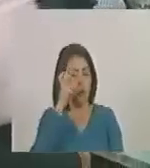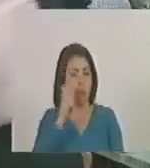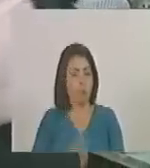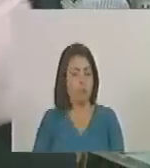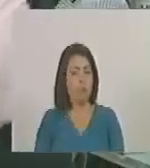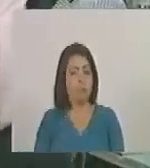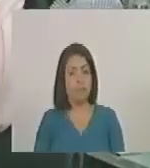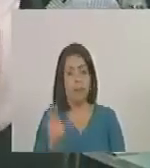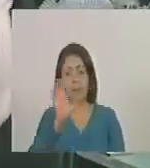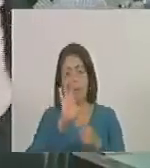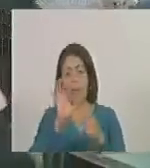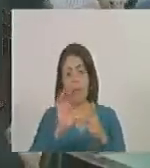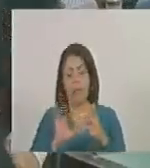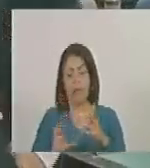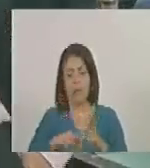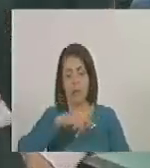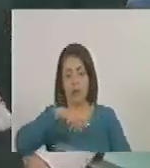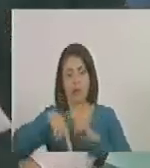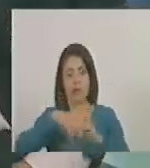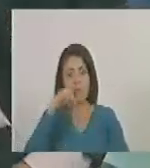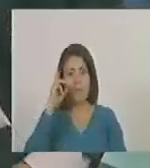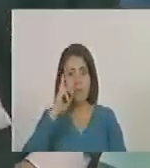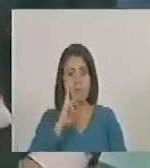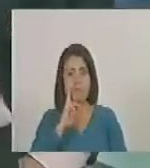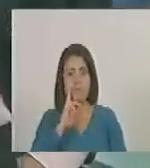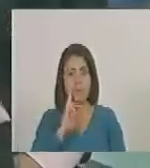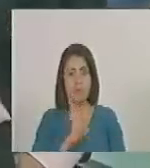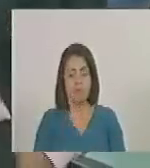Una de las características de la Revolución Bolivariana